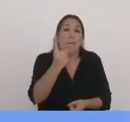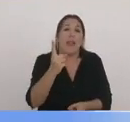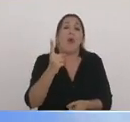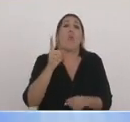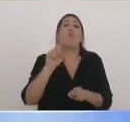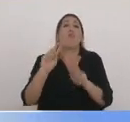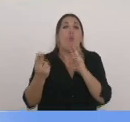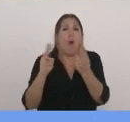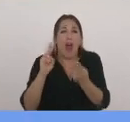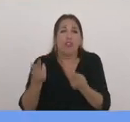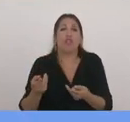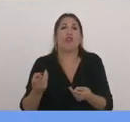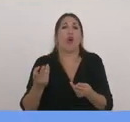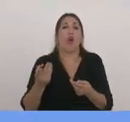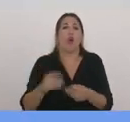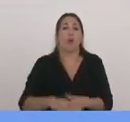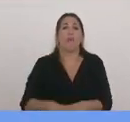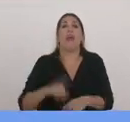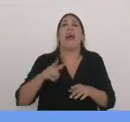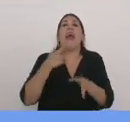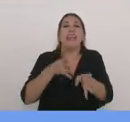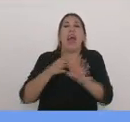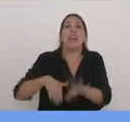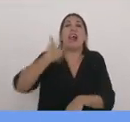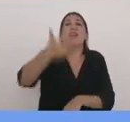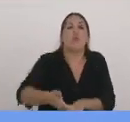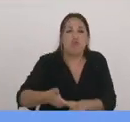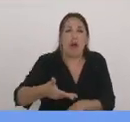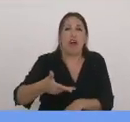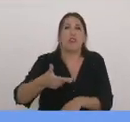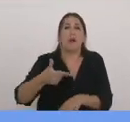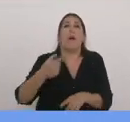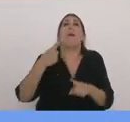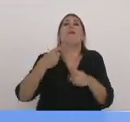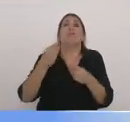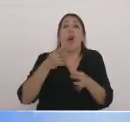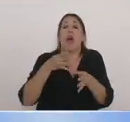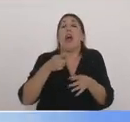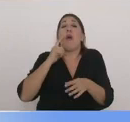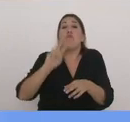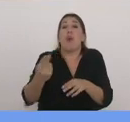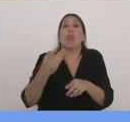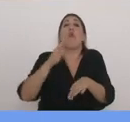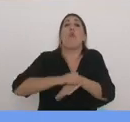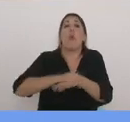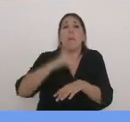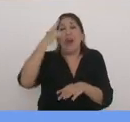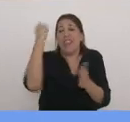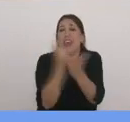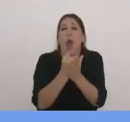muertos de la posguerra por los traumas que habían recibido. No están.